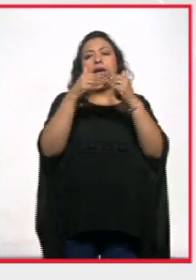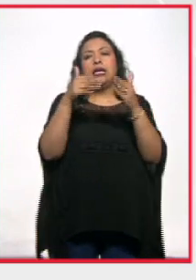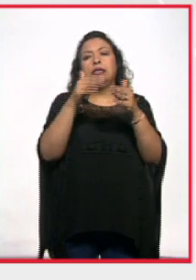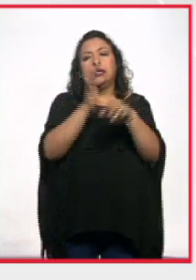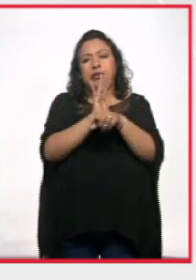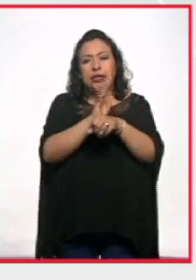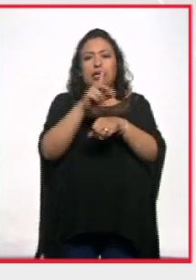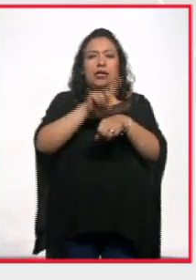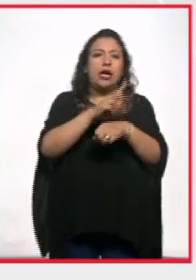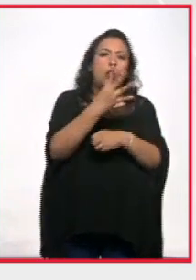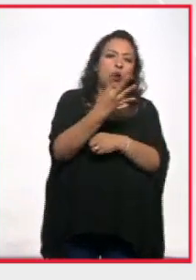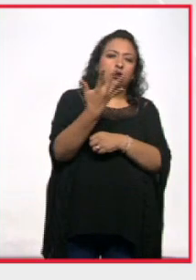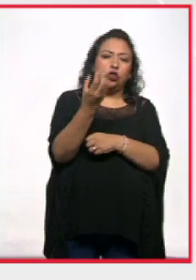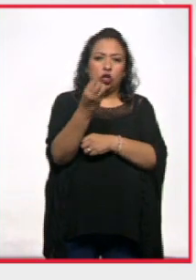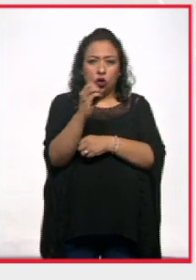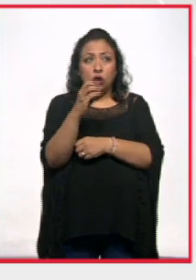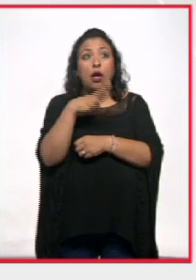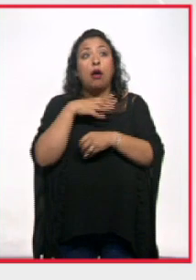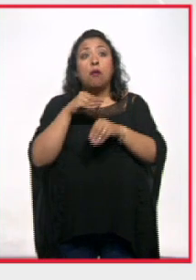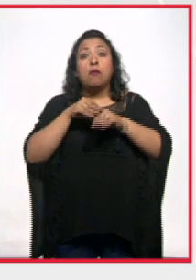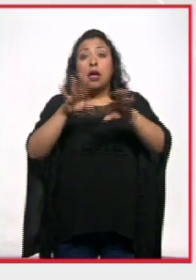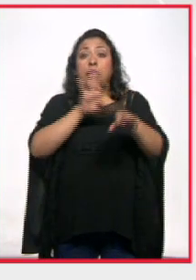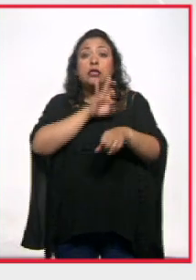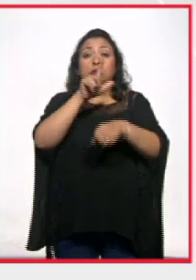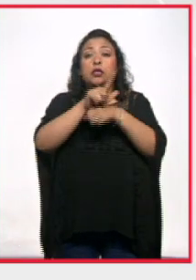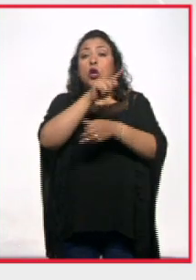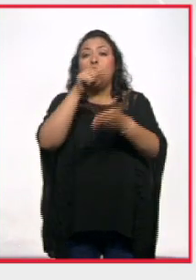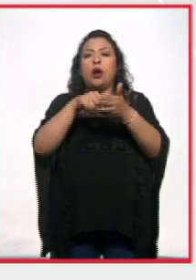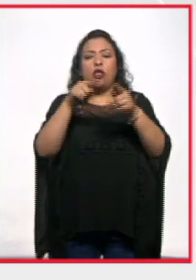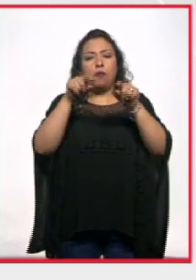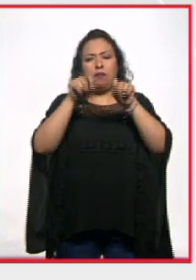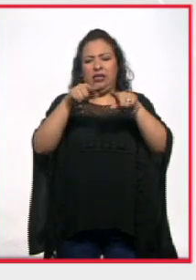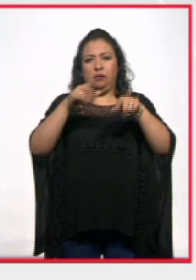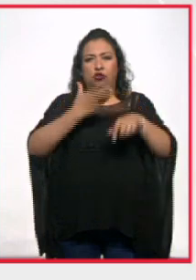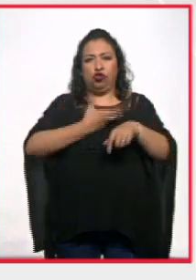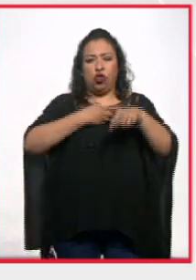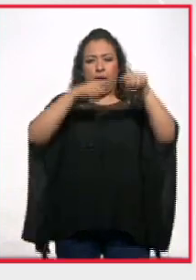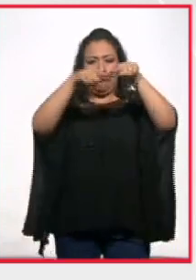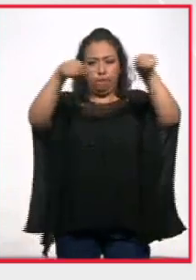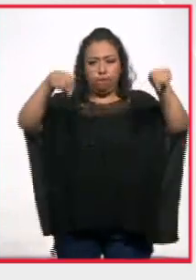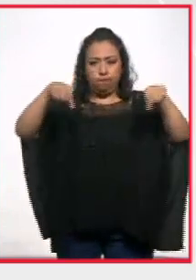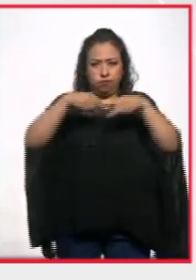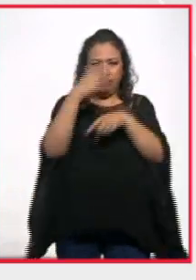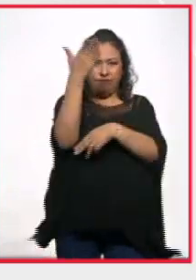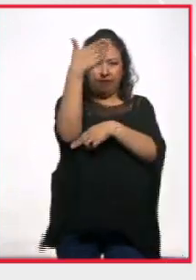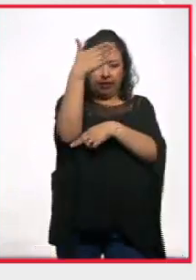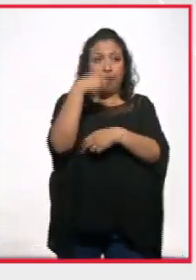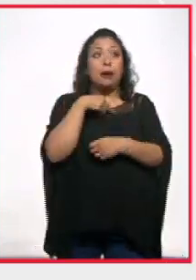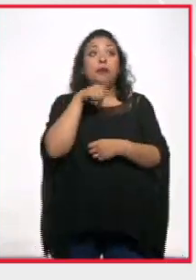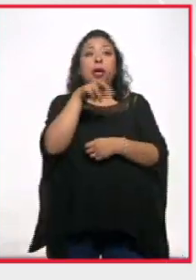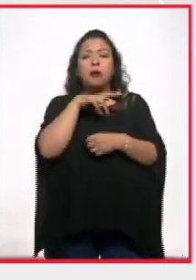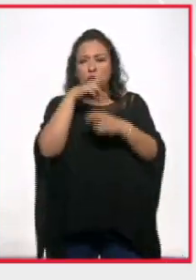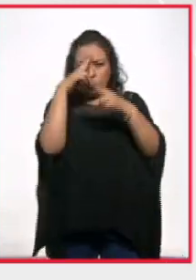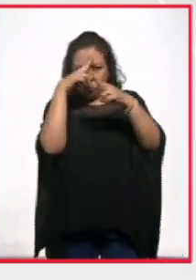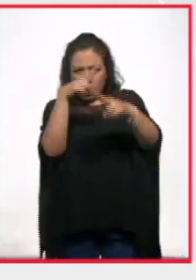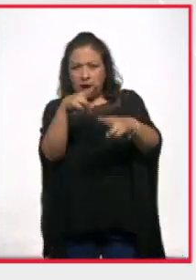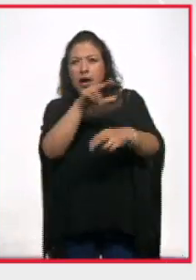4 y 5 de octubre habrá proyecciones especiales en la plancha del Zócalo. Tendremos el